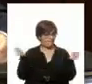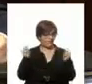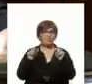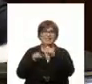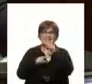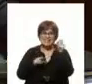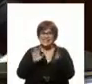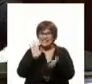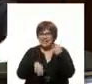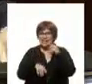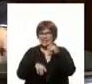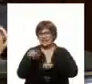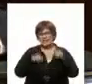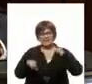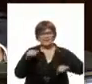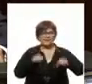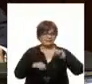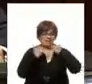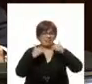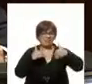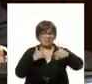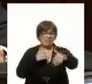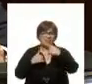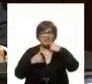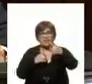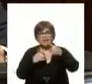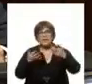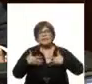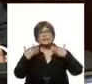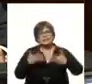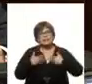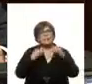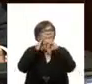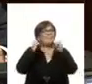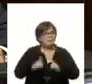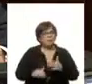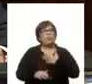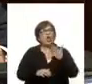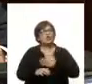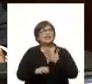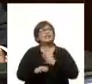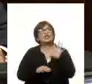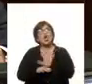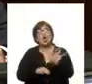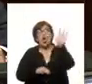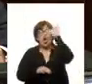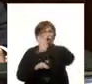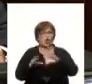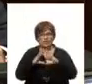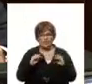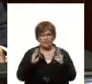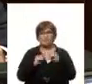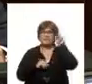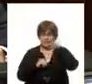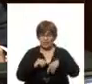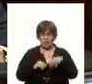heridos. En los días siguientes se han dado numerosas manifestaciones pacíficas y protestas en todo el país por